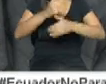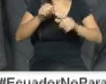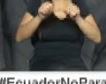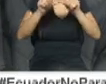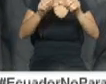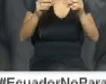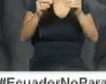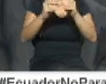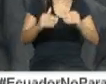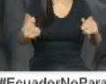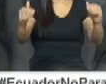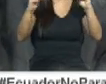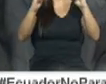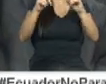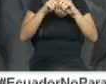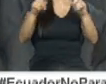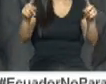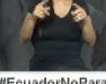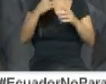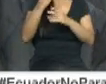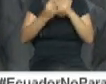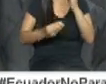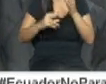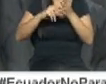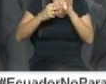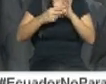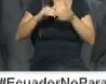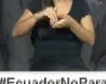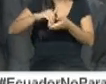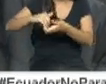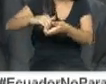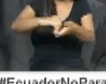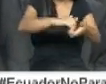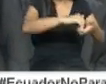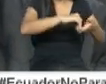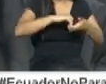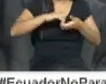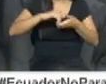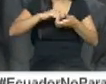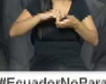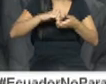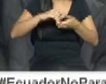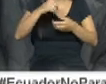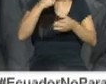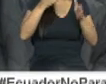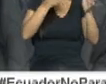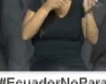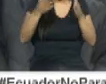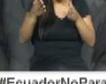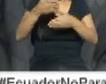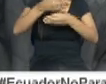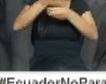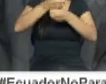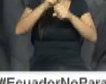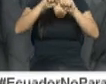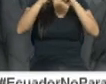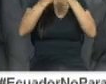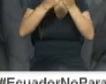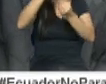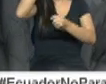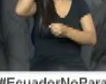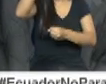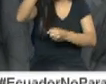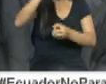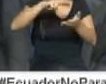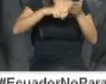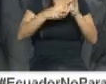más equitativo. Y una cosa que se les ha olvidado, que es solidario, ¿no? El sistema de seguridad social ya se ha pensado en función de una lógica solidaria que ciertamente el modelo del